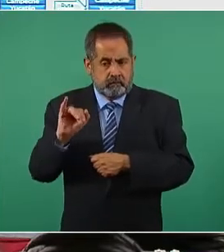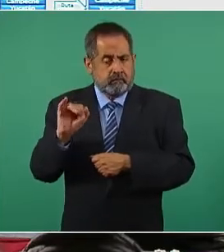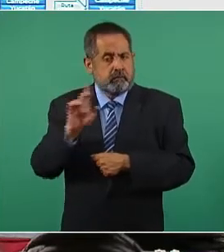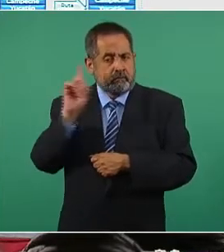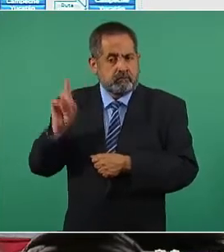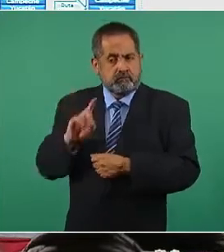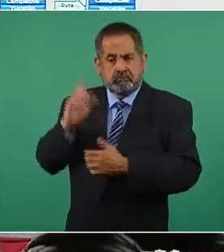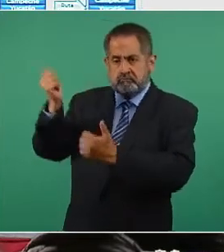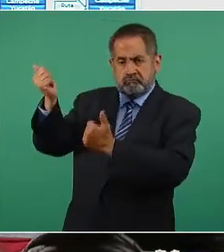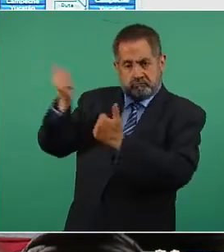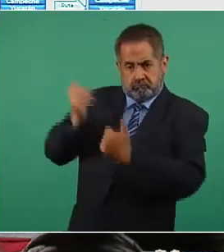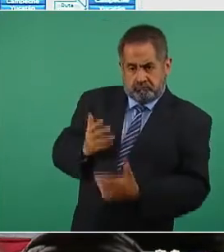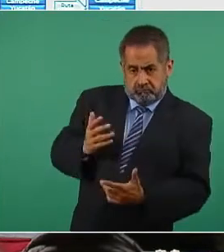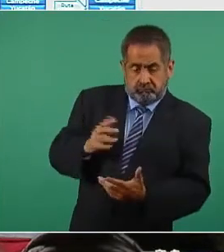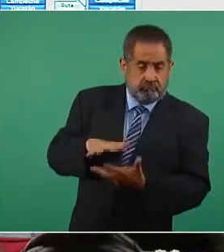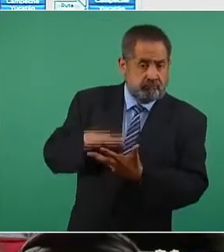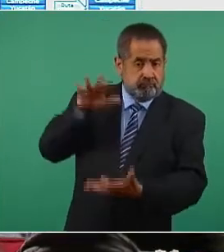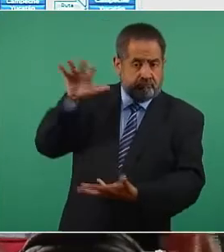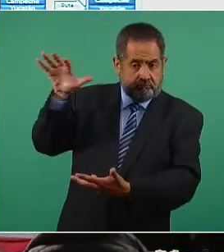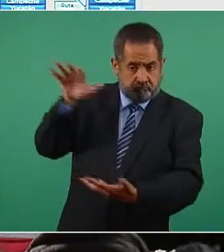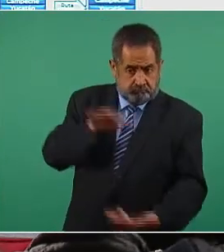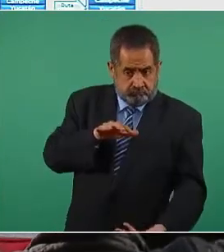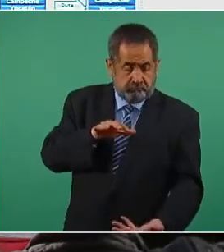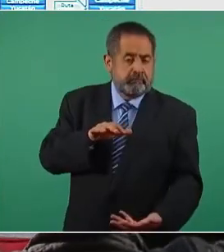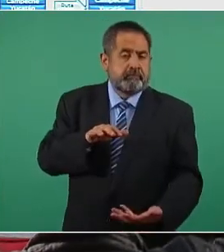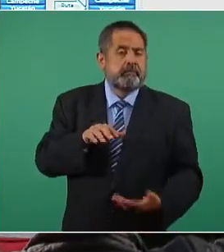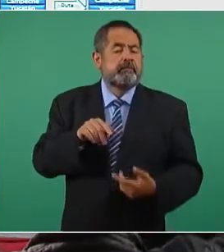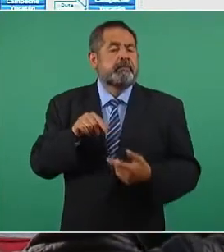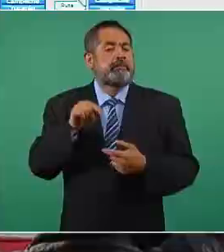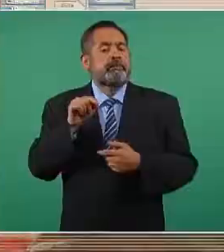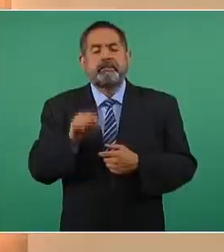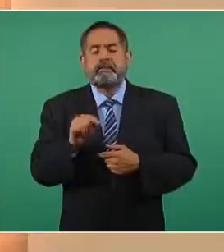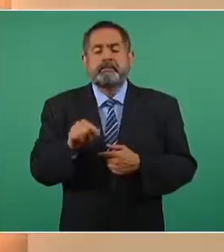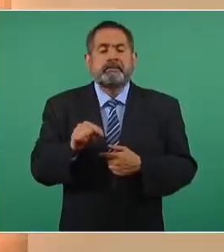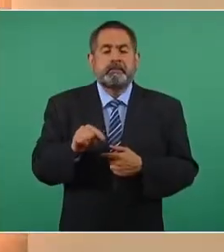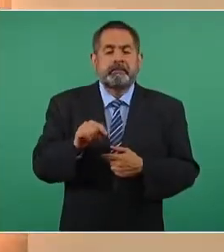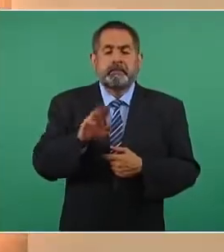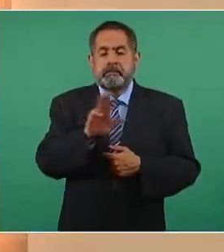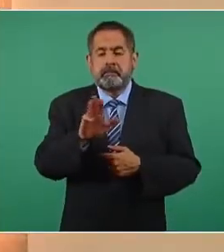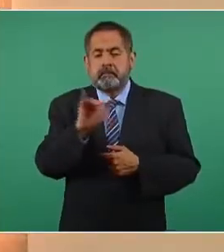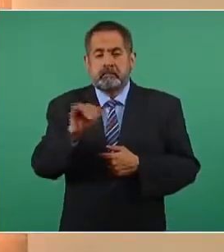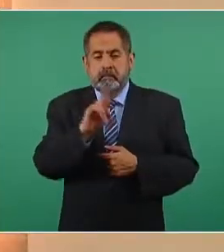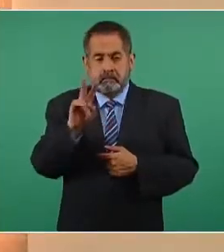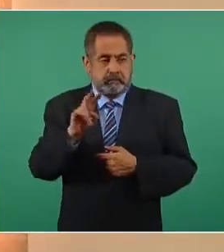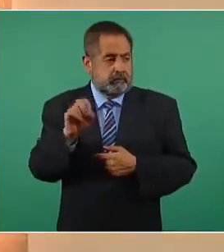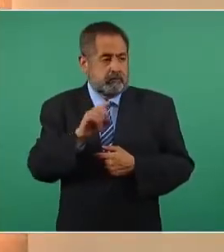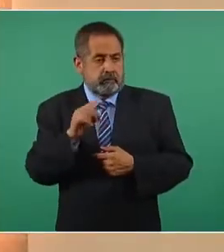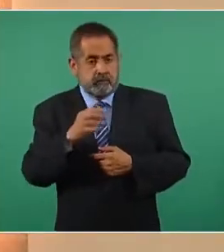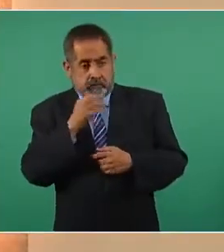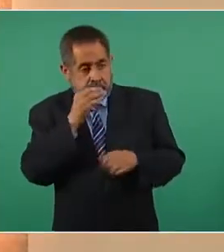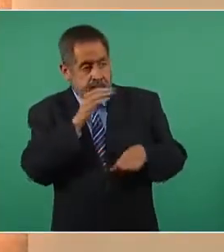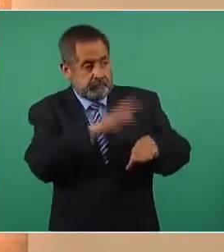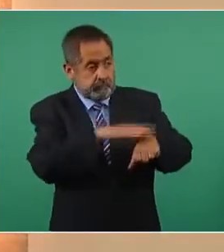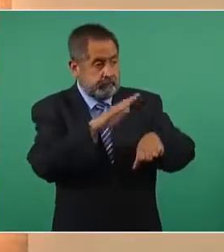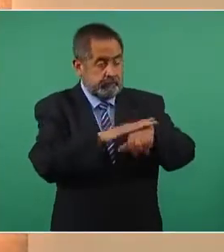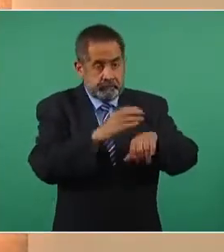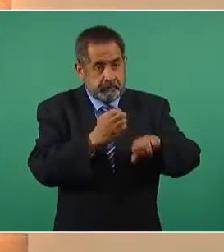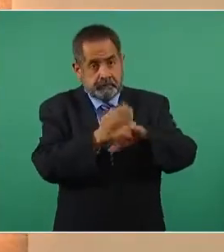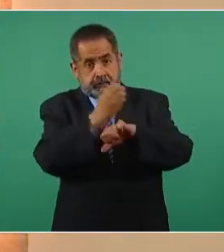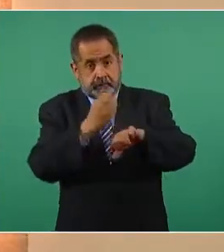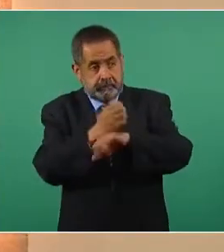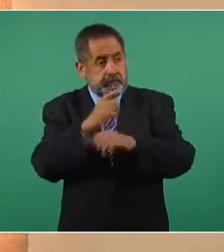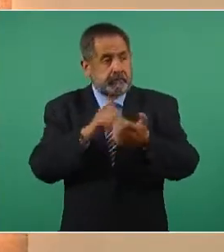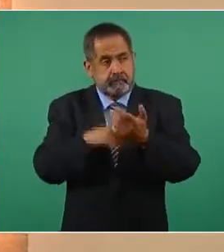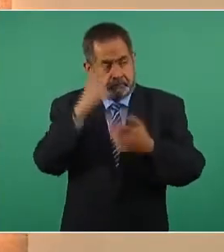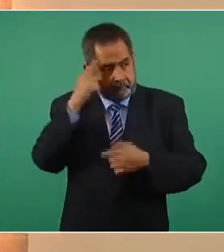domingo. Miércoles, jueves y domingo se llevó a cabo la notificación por estados en